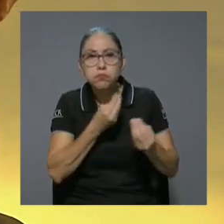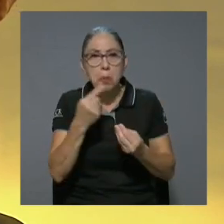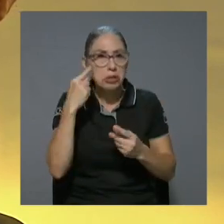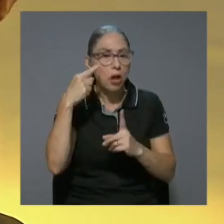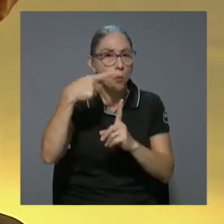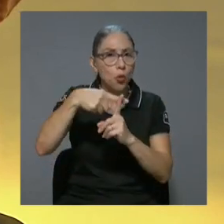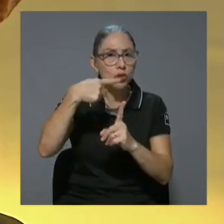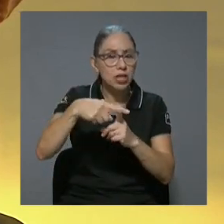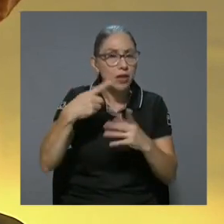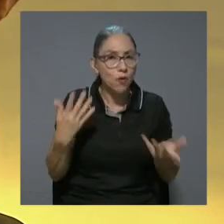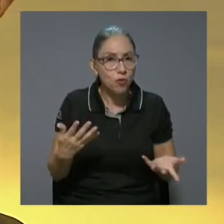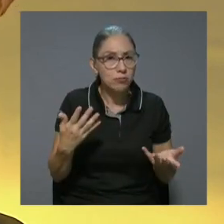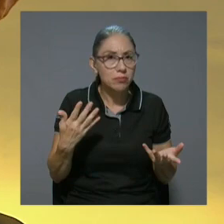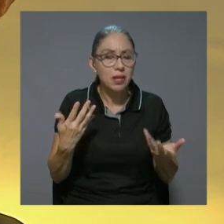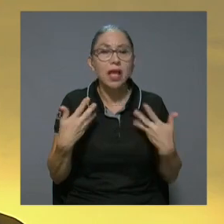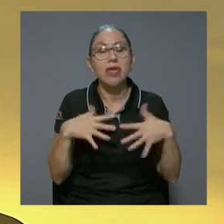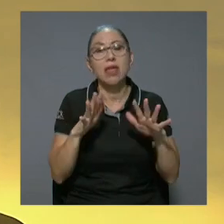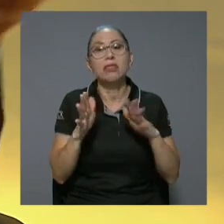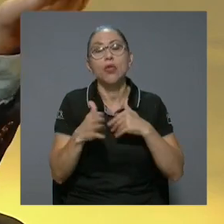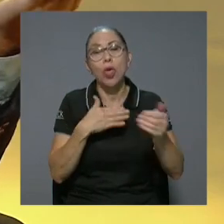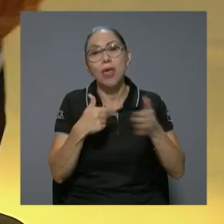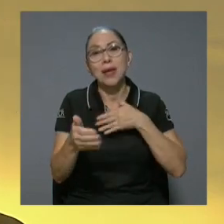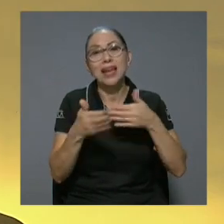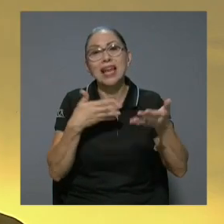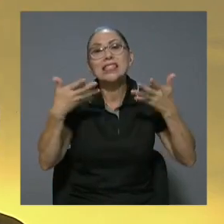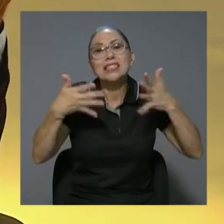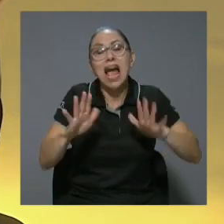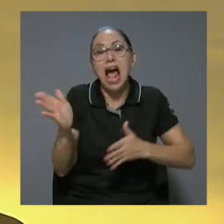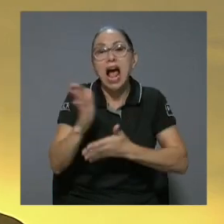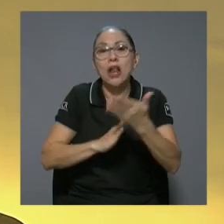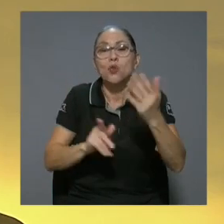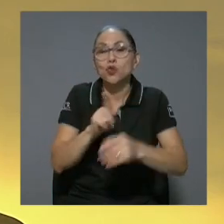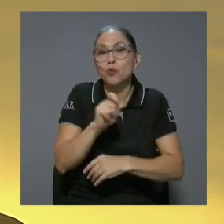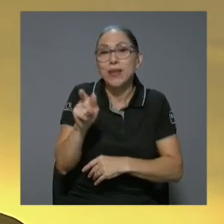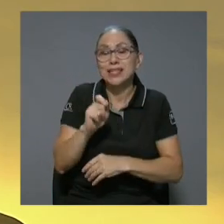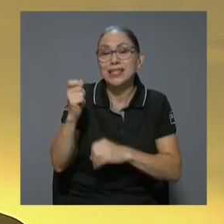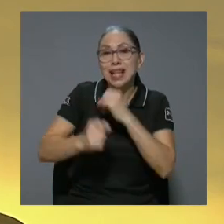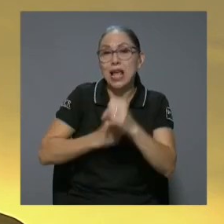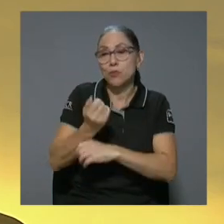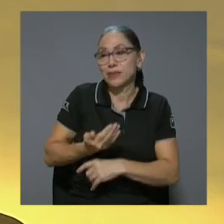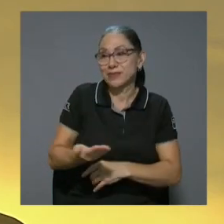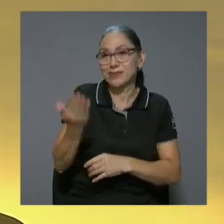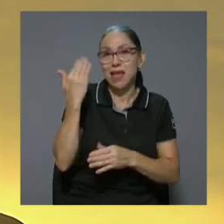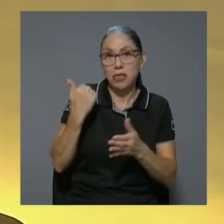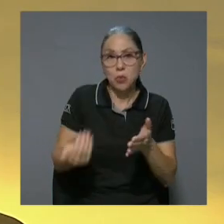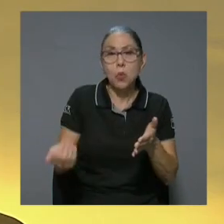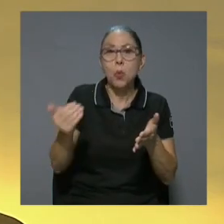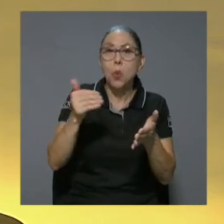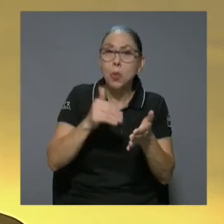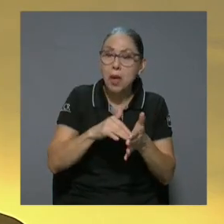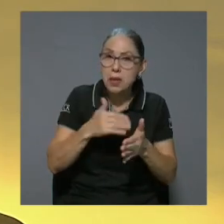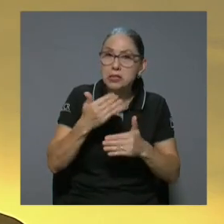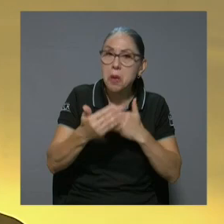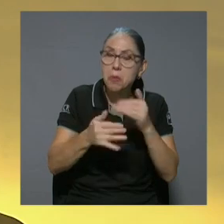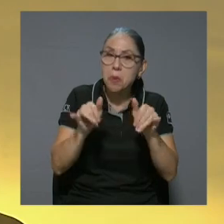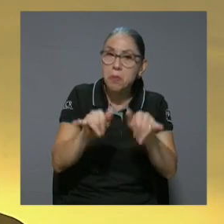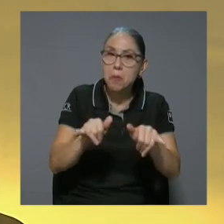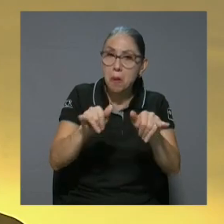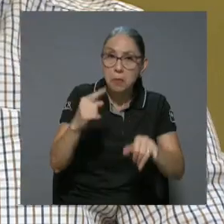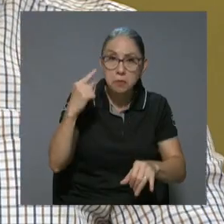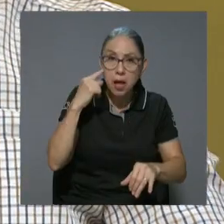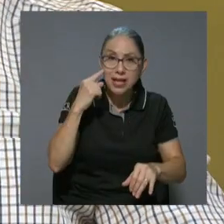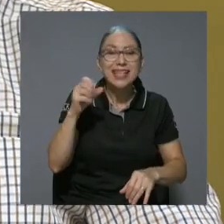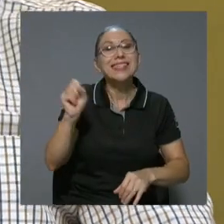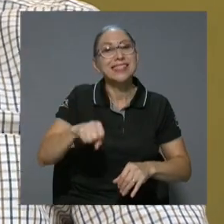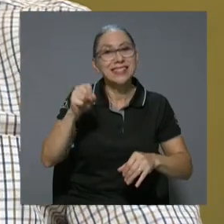positivo, que de todas maneras ya en algunos meses de 2023 empezó a regresar, me imagino, ¿no? Sí, exactamente. Las